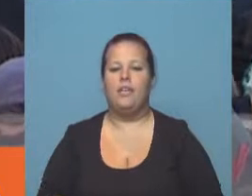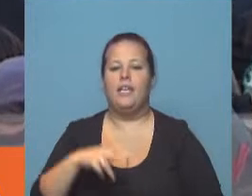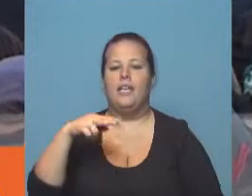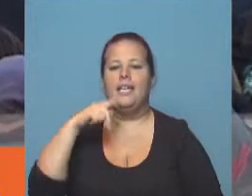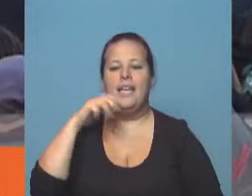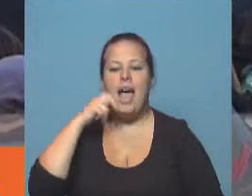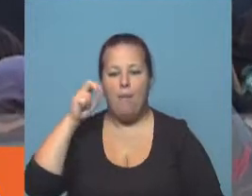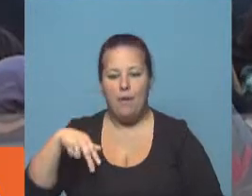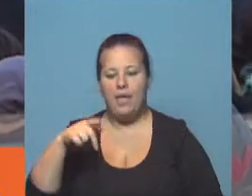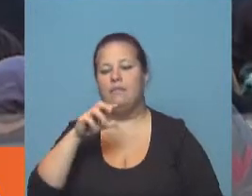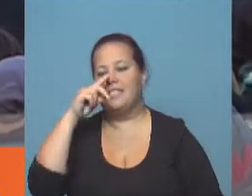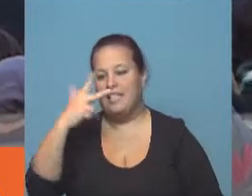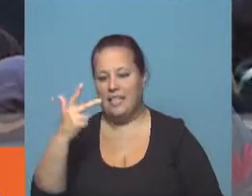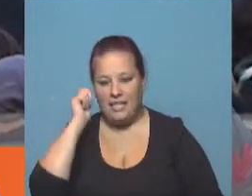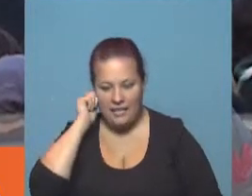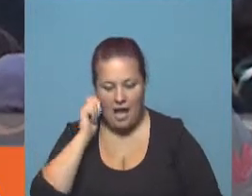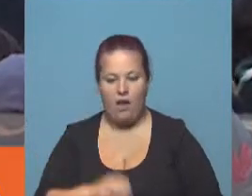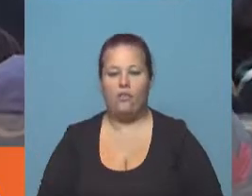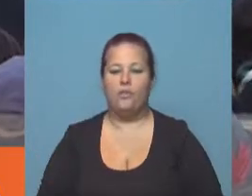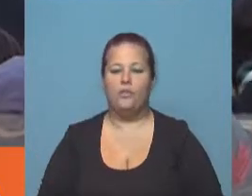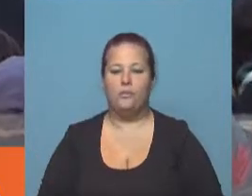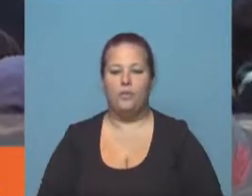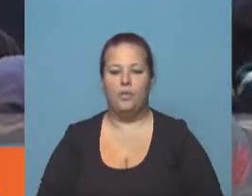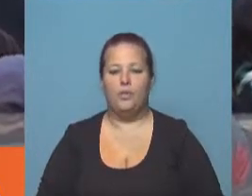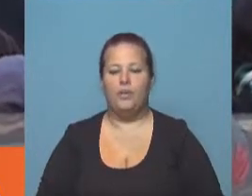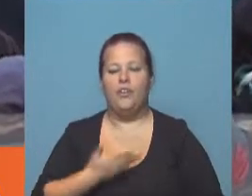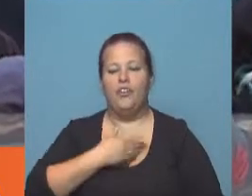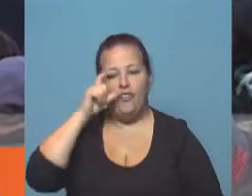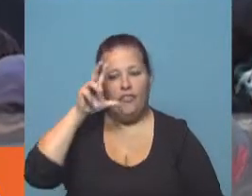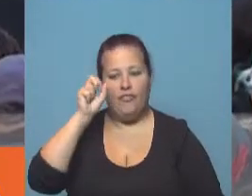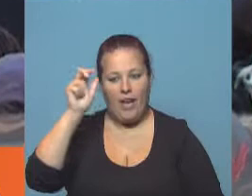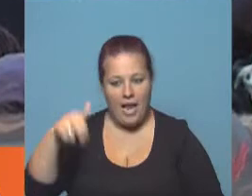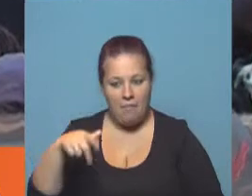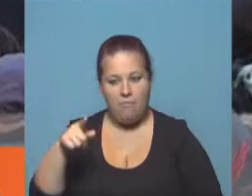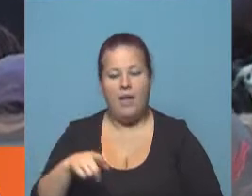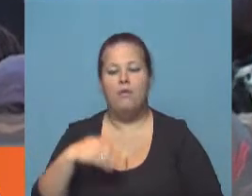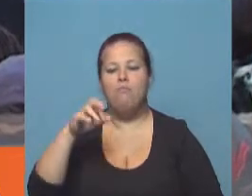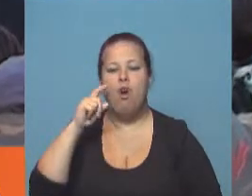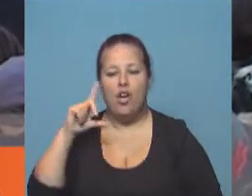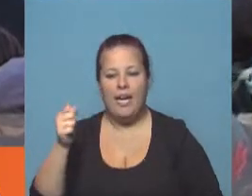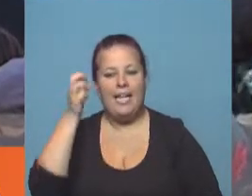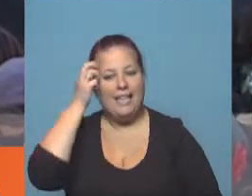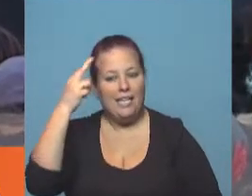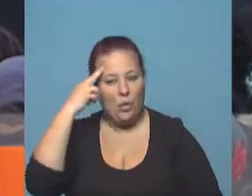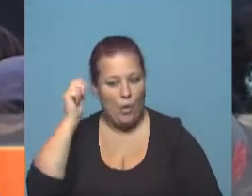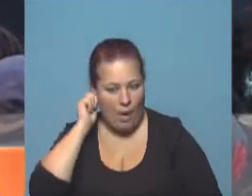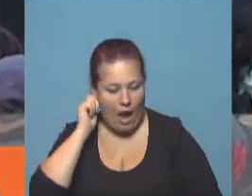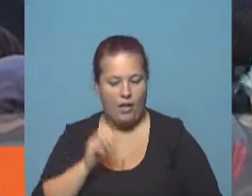Dijament Faiwell, 73 años. Feldman de Goldfeder, Mónica, 39